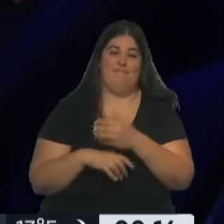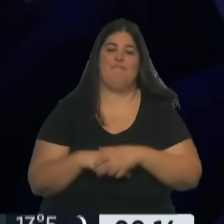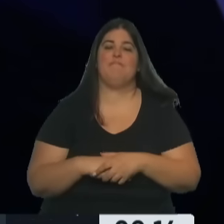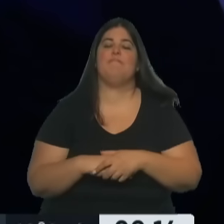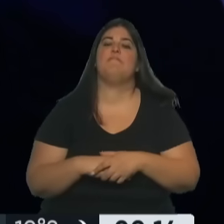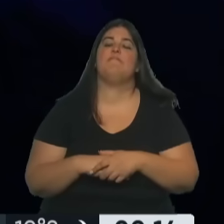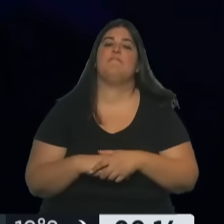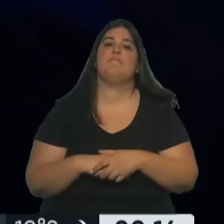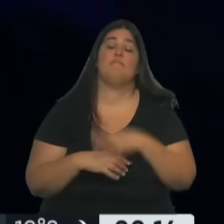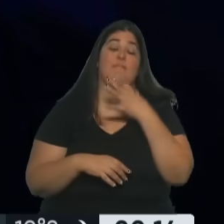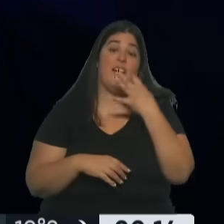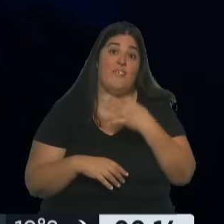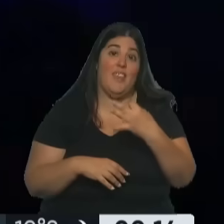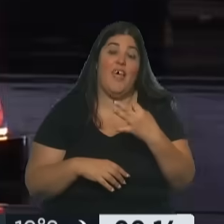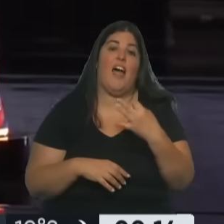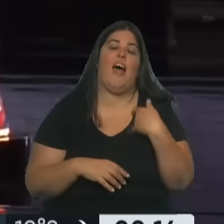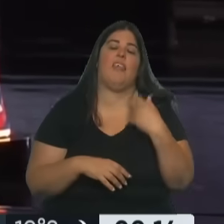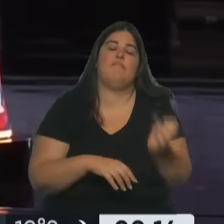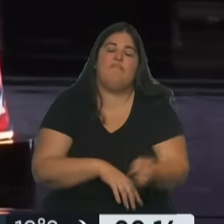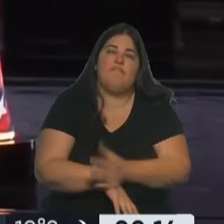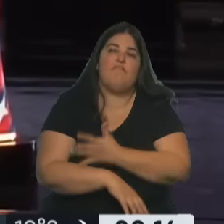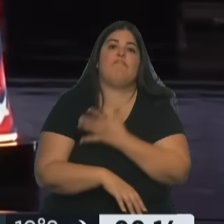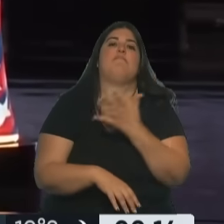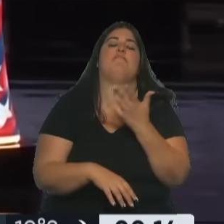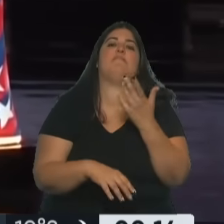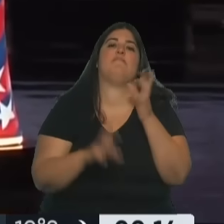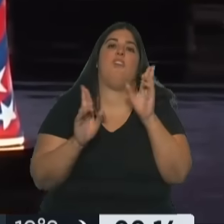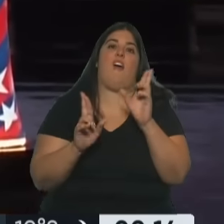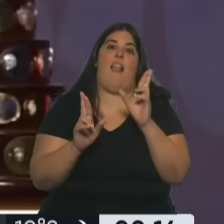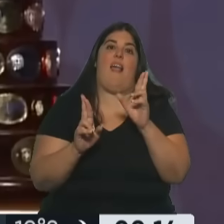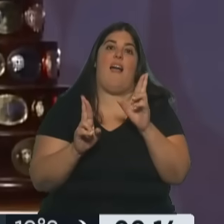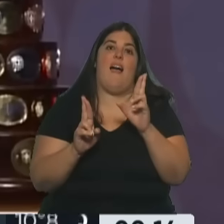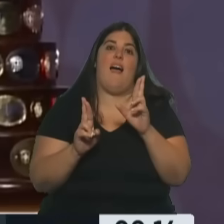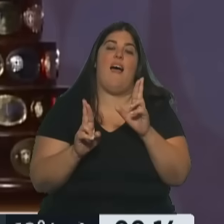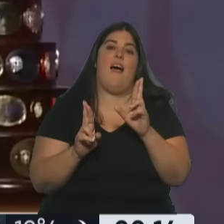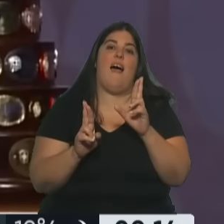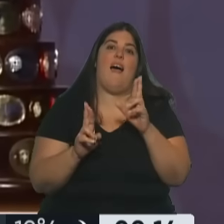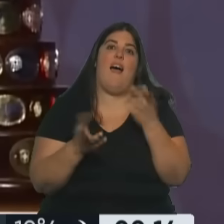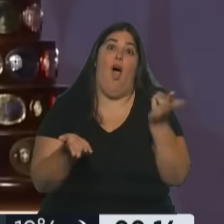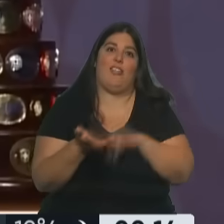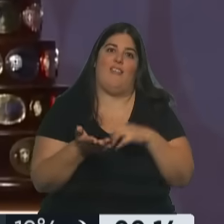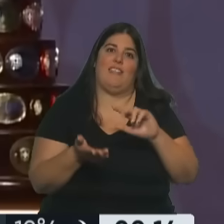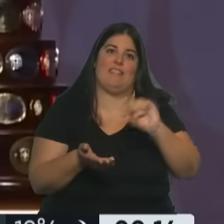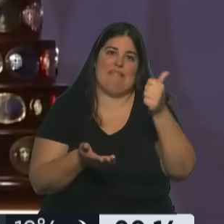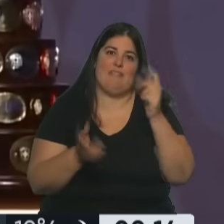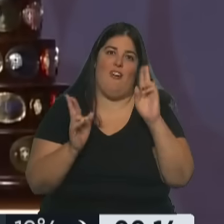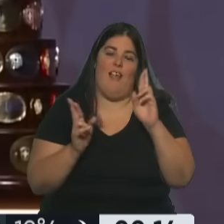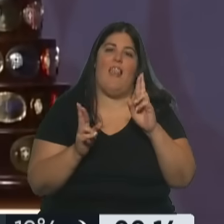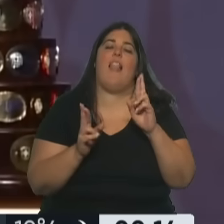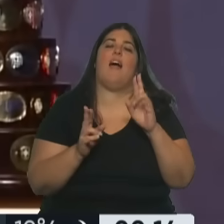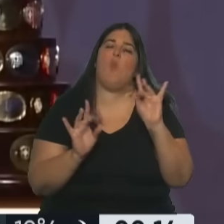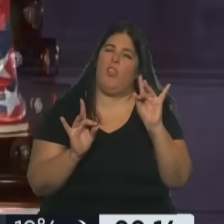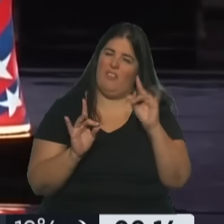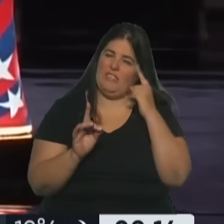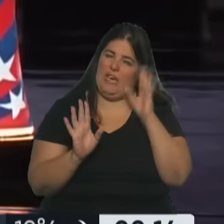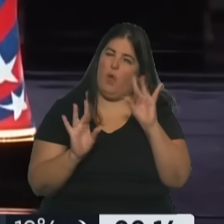La verdad que muy emotivo, y bueno, ojalá se vuelva a ganar. Creo que es muy difícil,